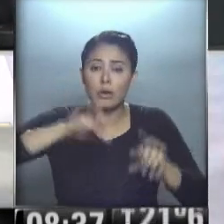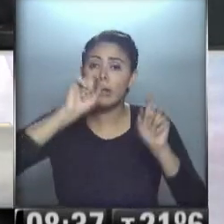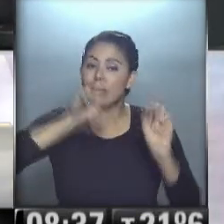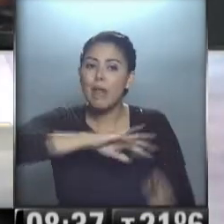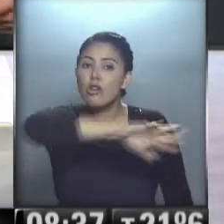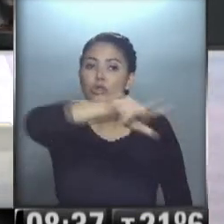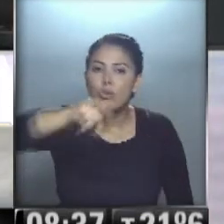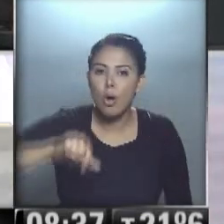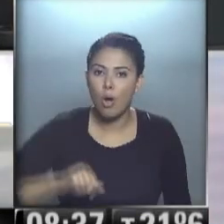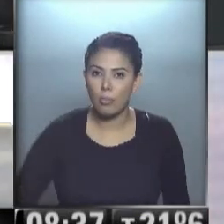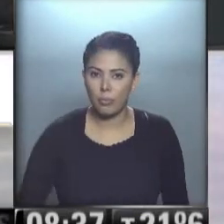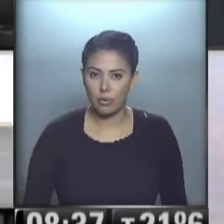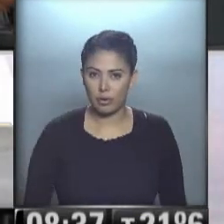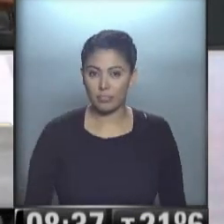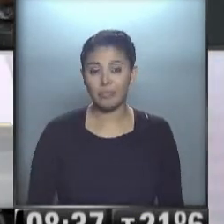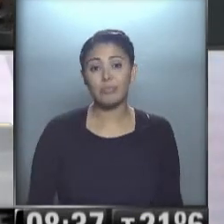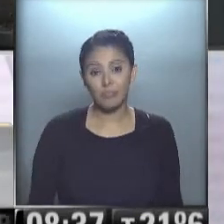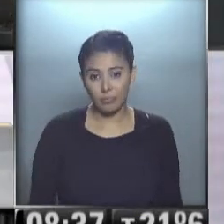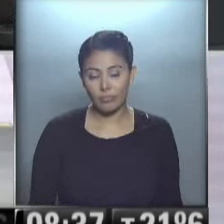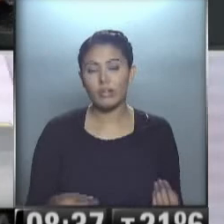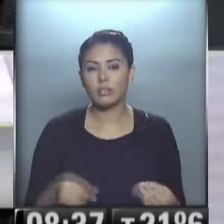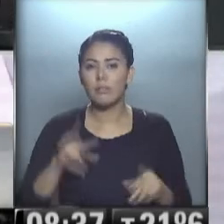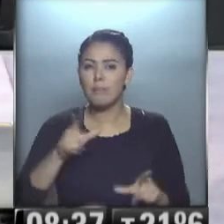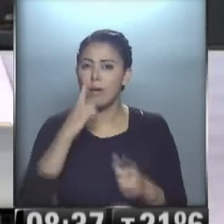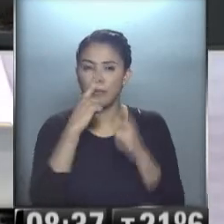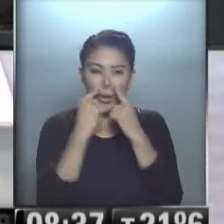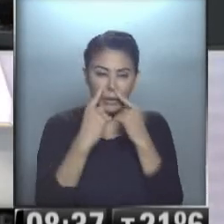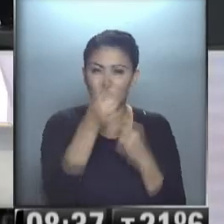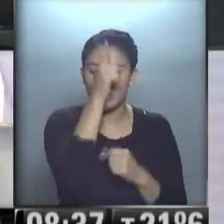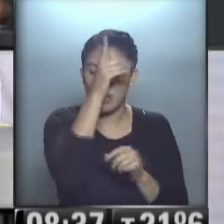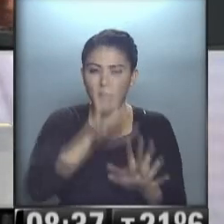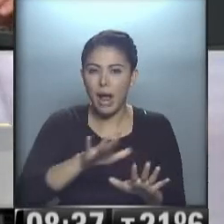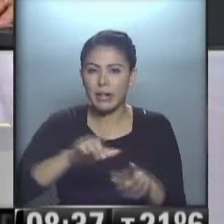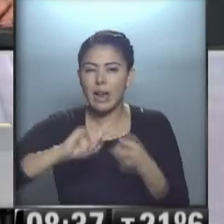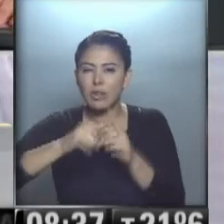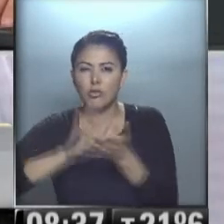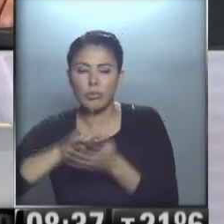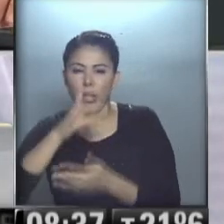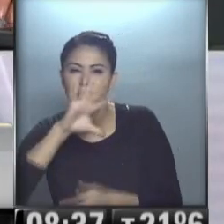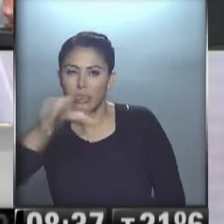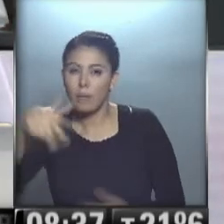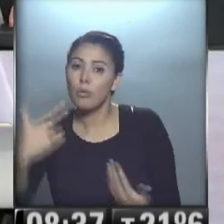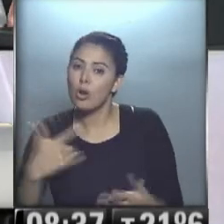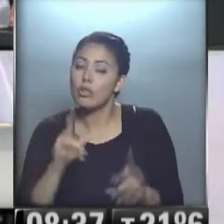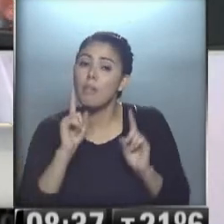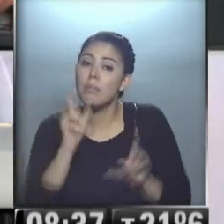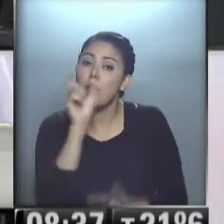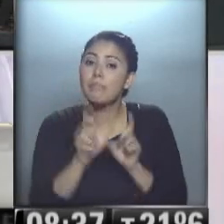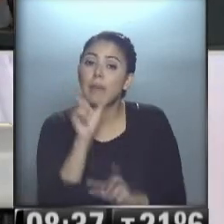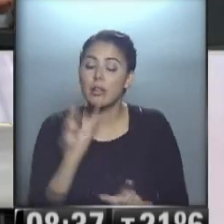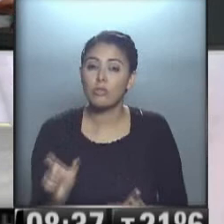saqueos colaterales que vinculó a estos movimientos, que señaló que en algún caso puede estar dirigidos por las mismas personas